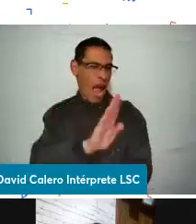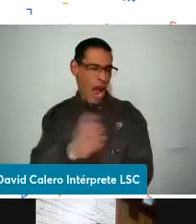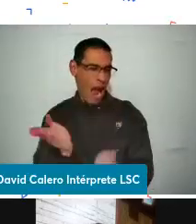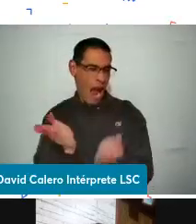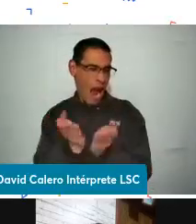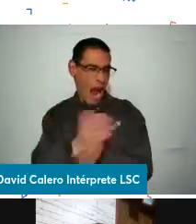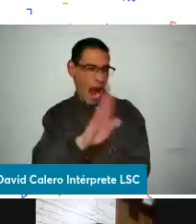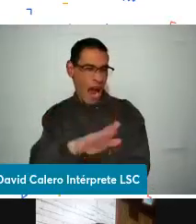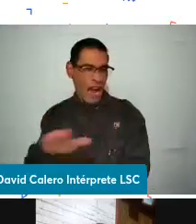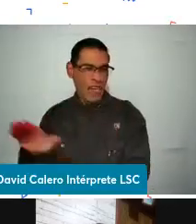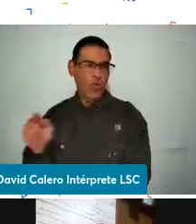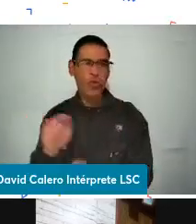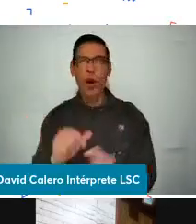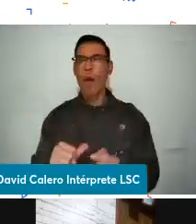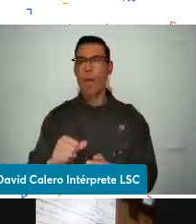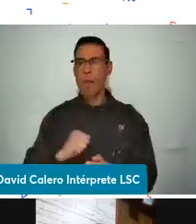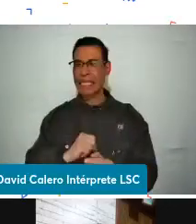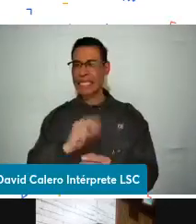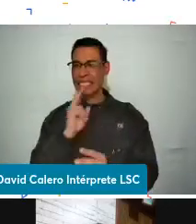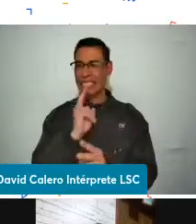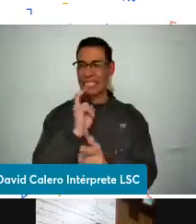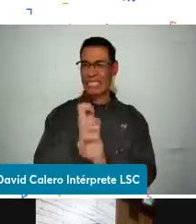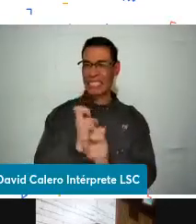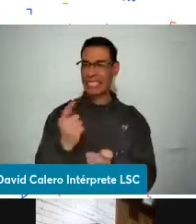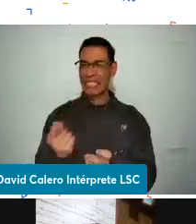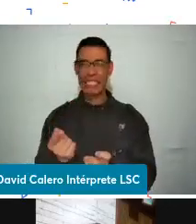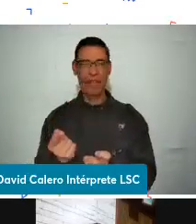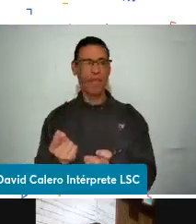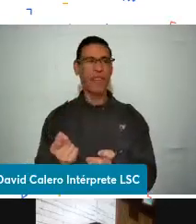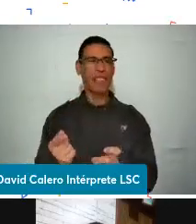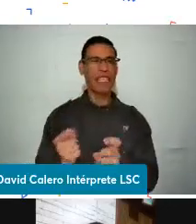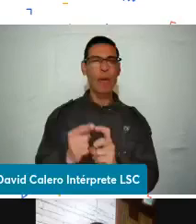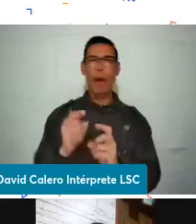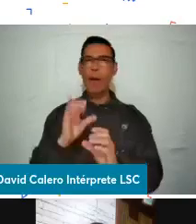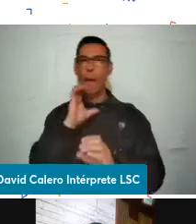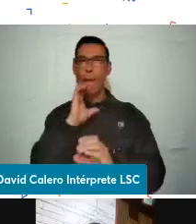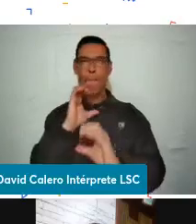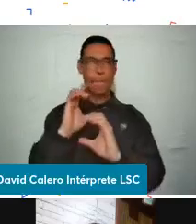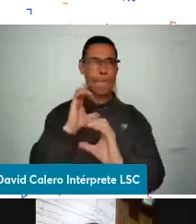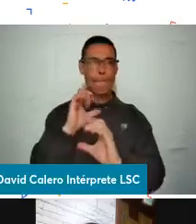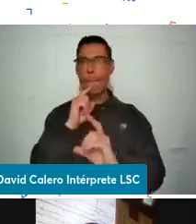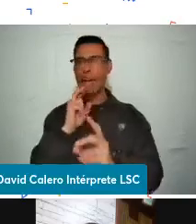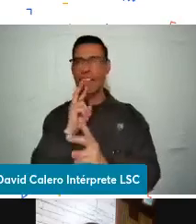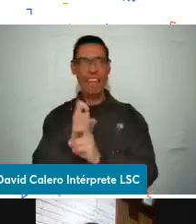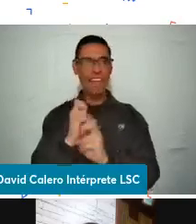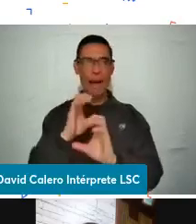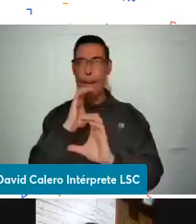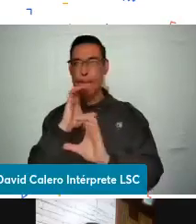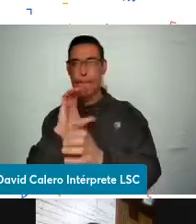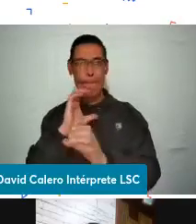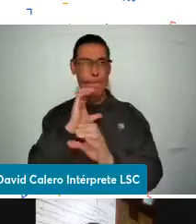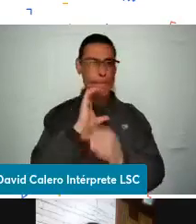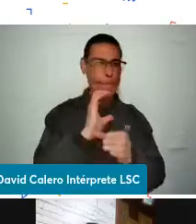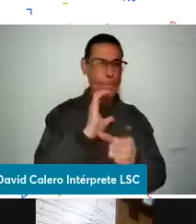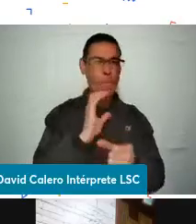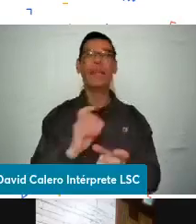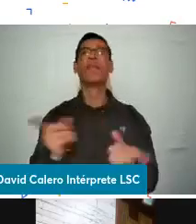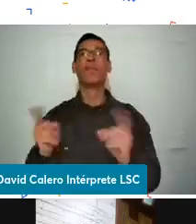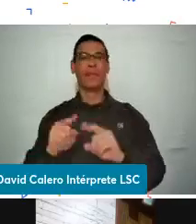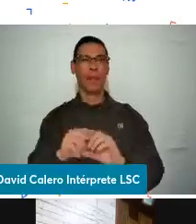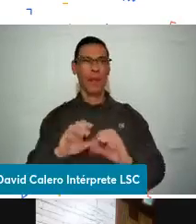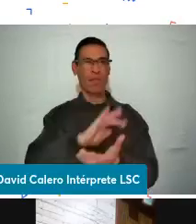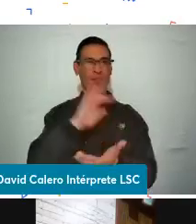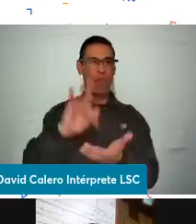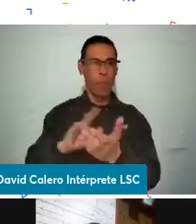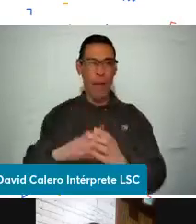para comunicarse con los demás, para llevar una clase y